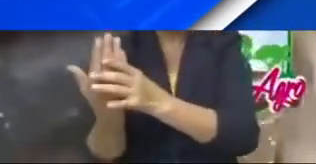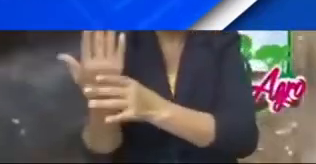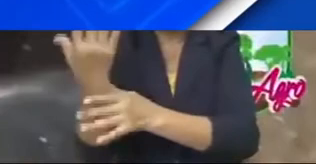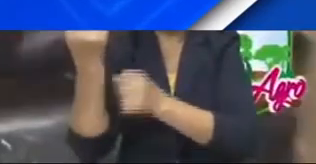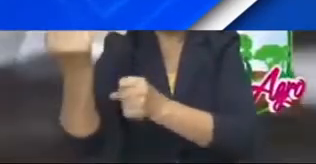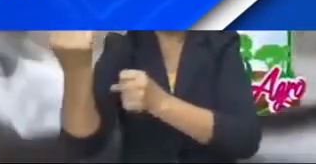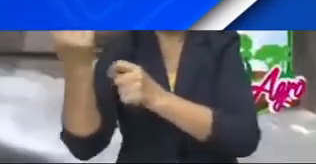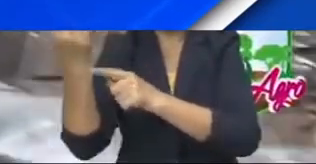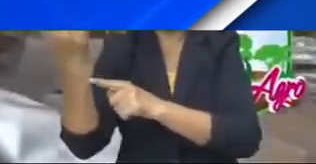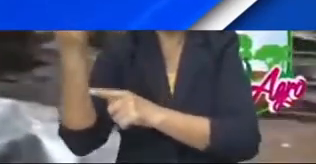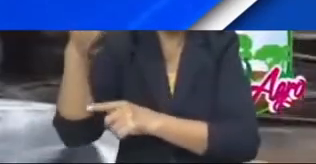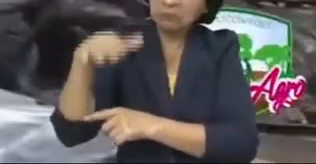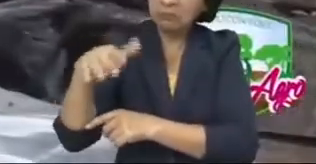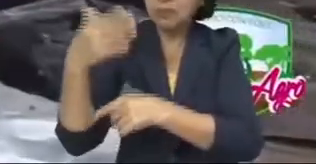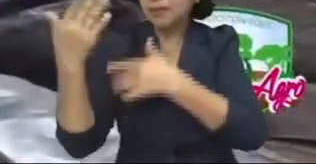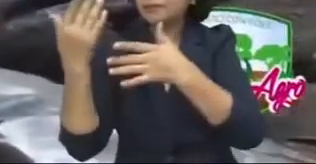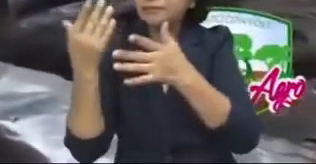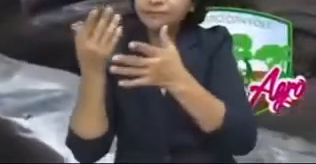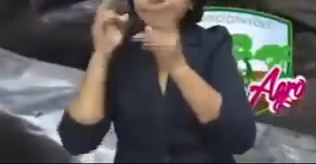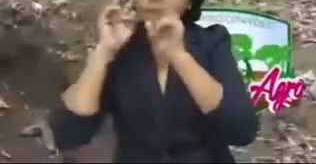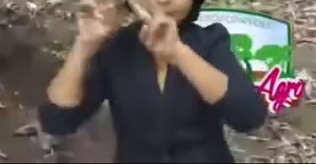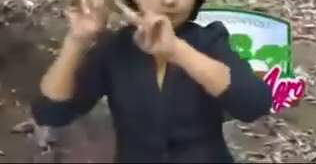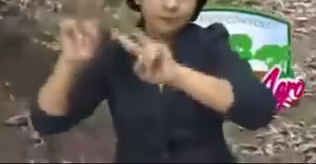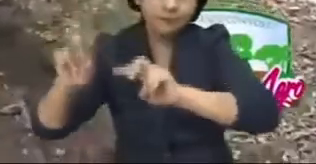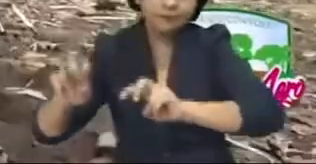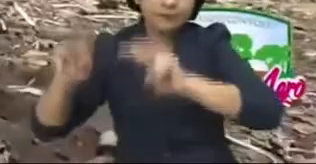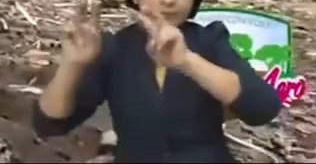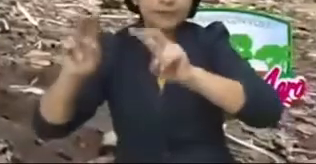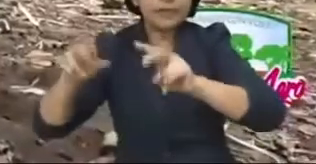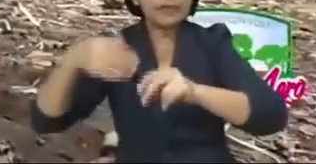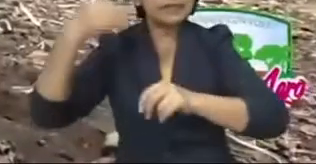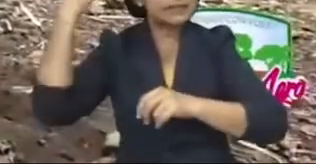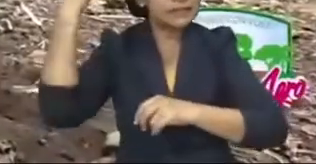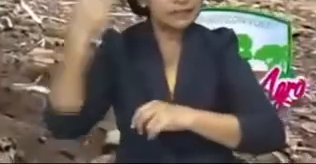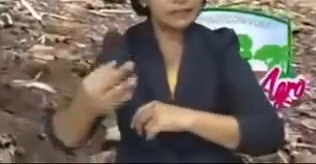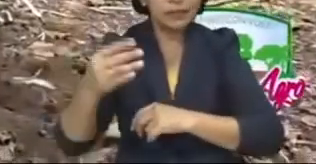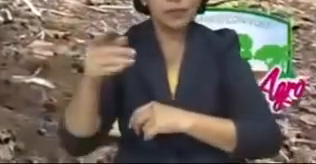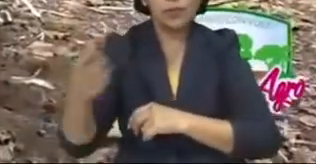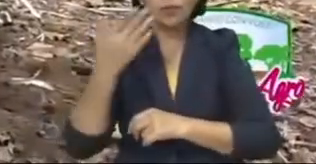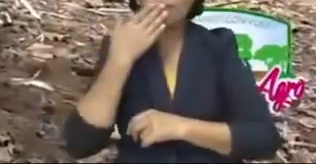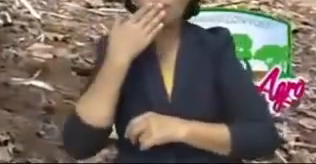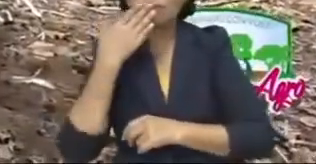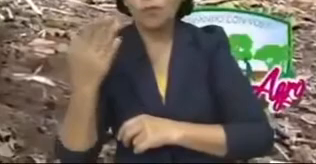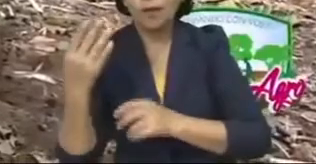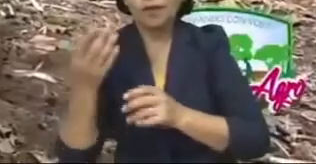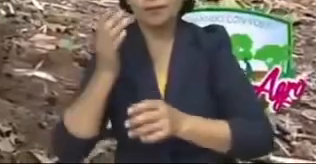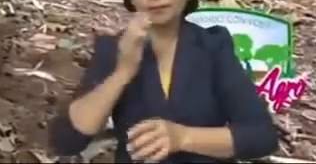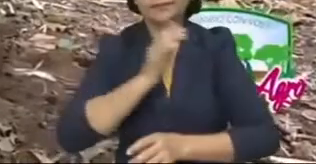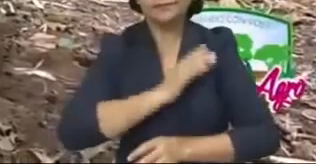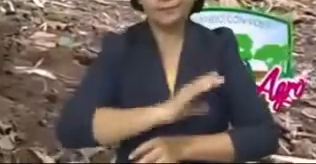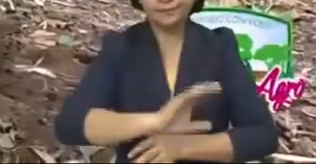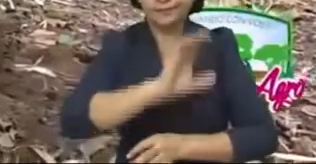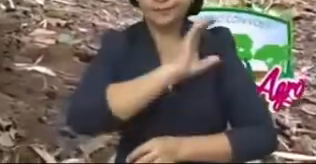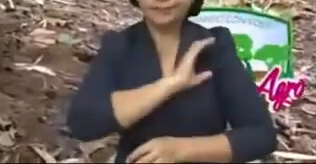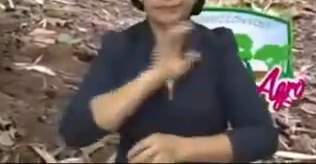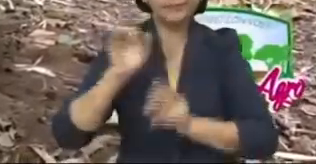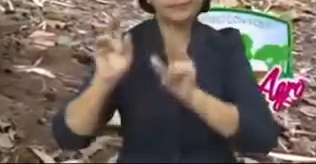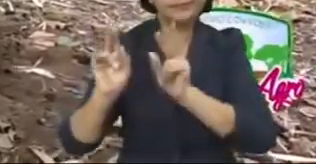Que la canícula viene el 15 de julio. Para Noticias 12, Luisa Centeno.